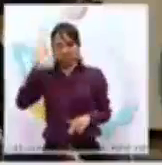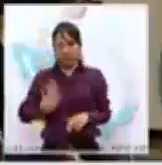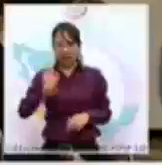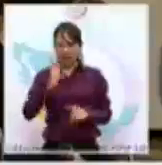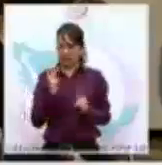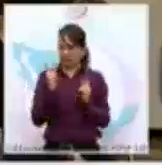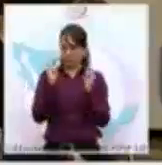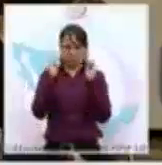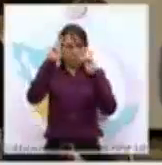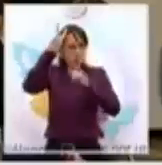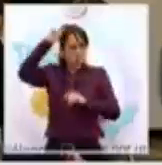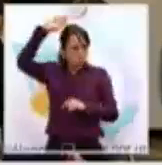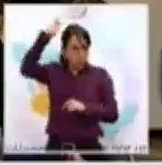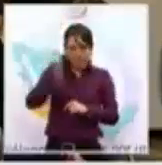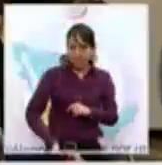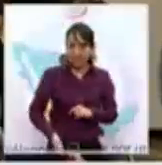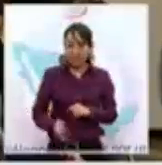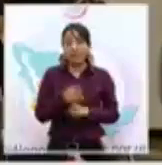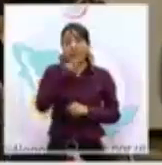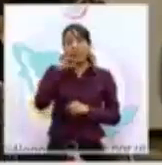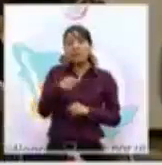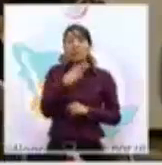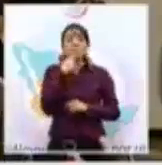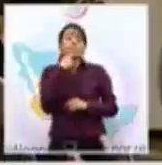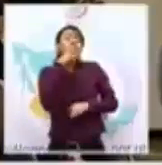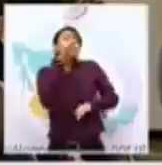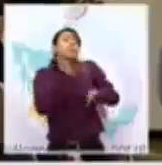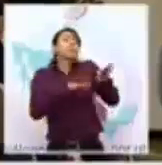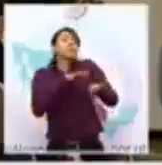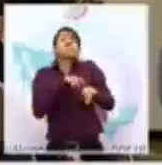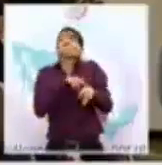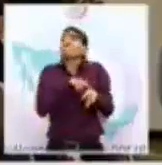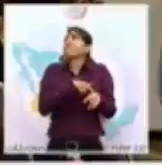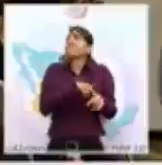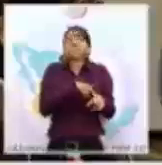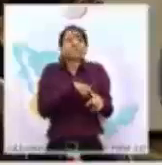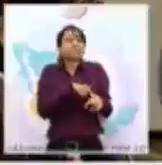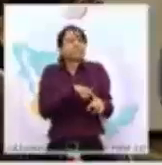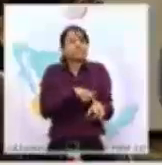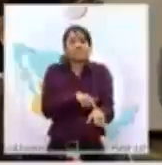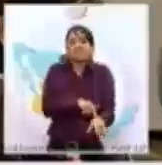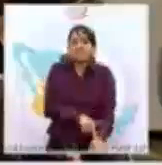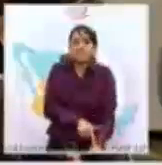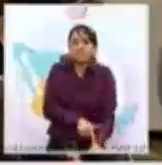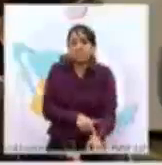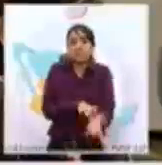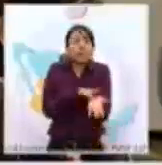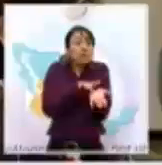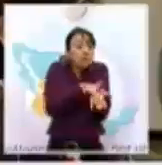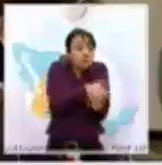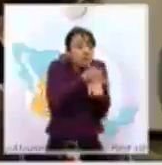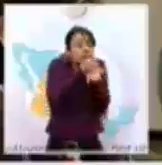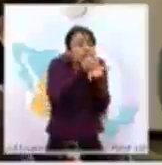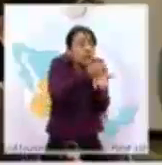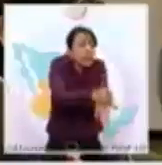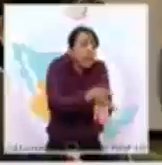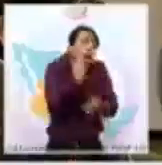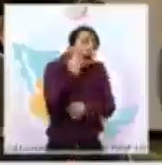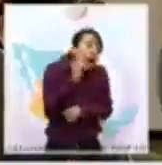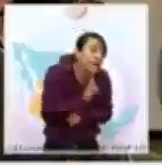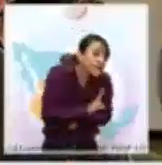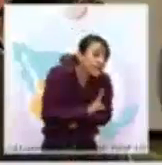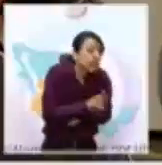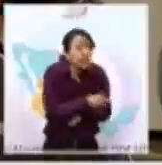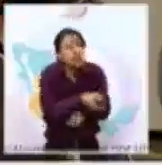que está siendo injusto con quien lo está explotando. El asistencialismo tiene que sepultarse y hoy tenemos que